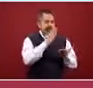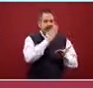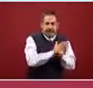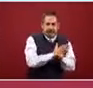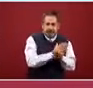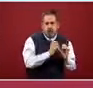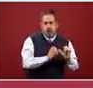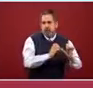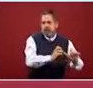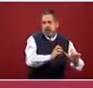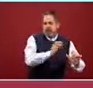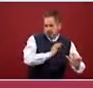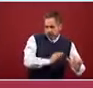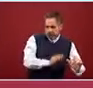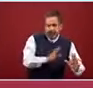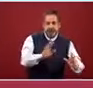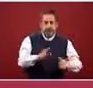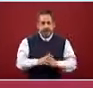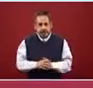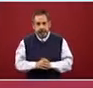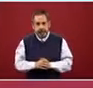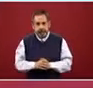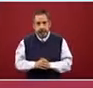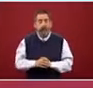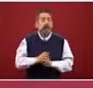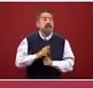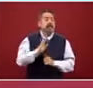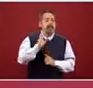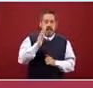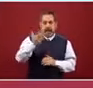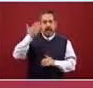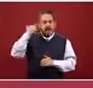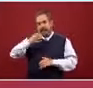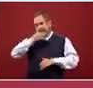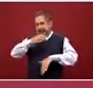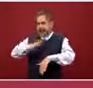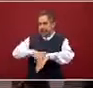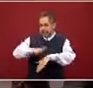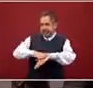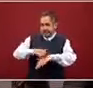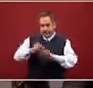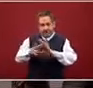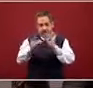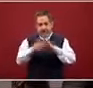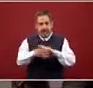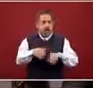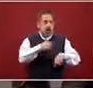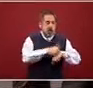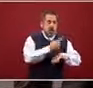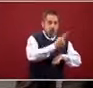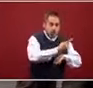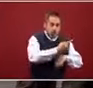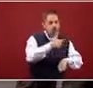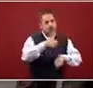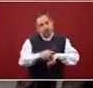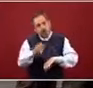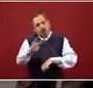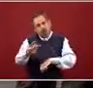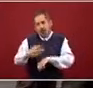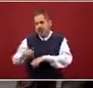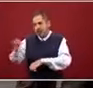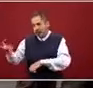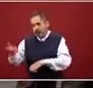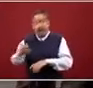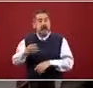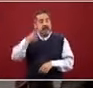transmisión. Sin embargo, hemos tenido una predicción desde el inicio de los trabajos de preparación. No olvidar que México